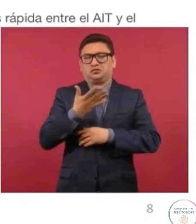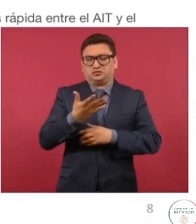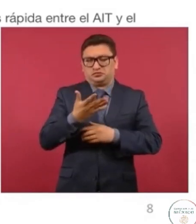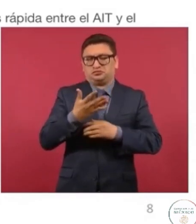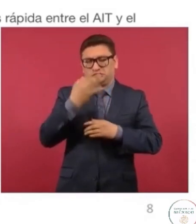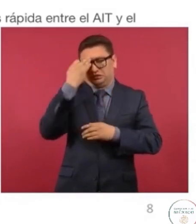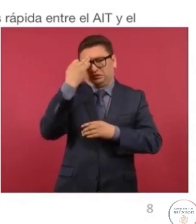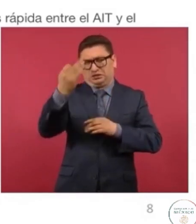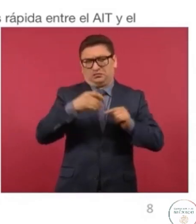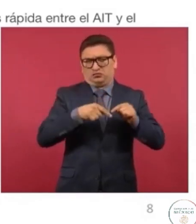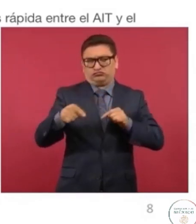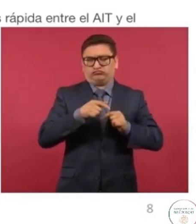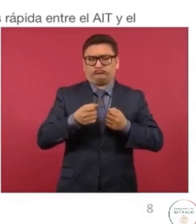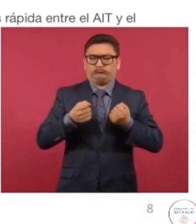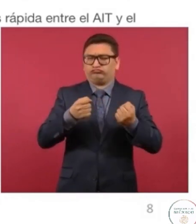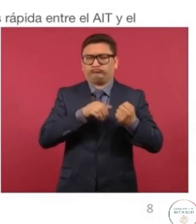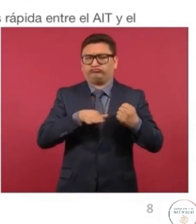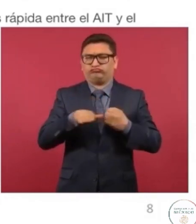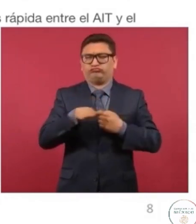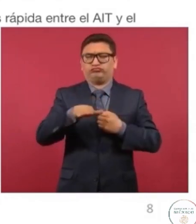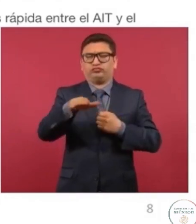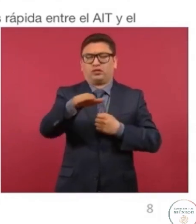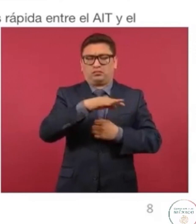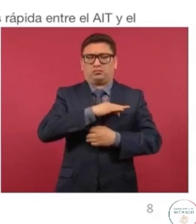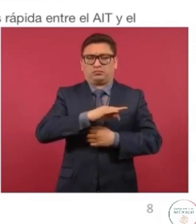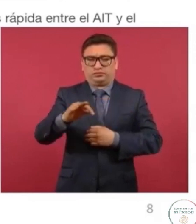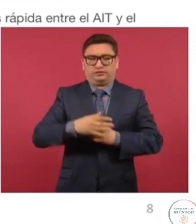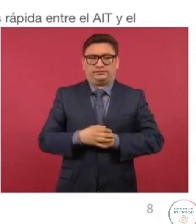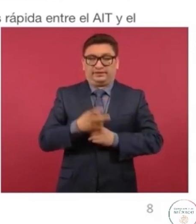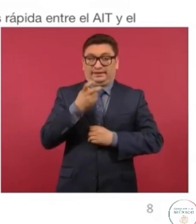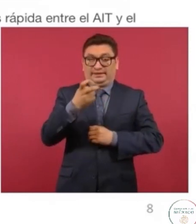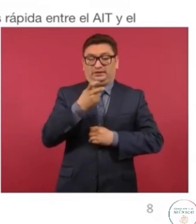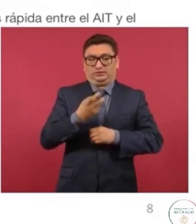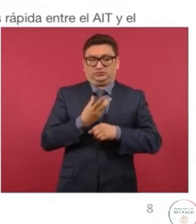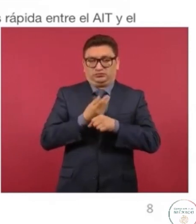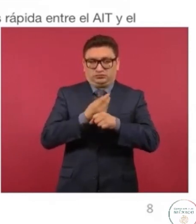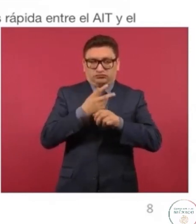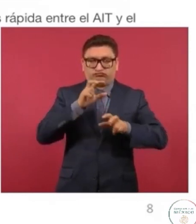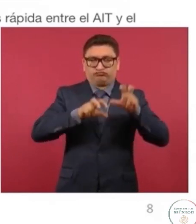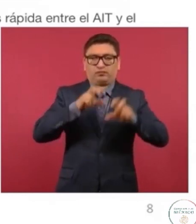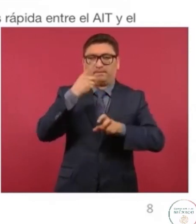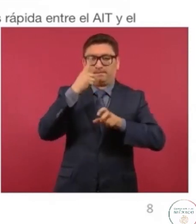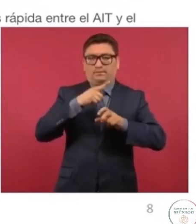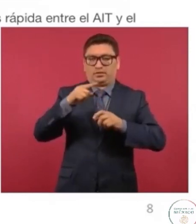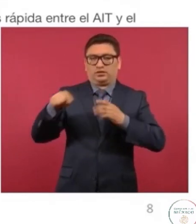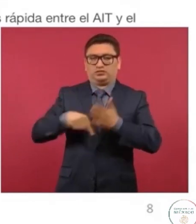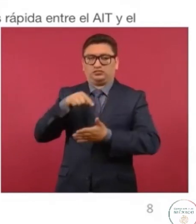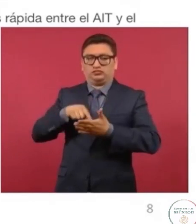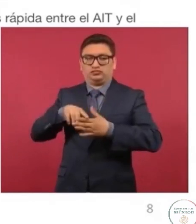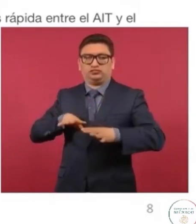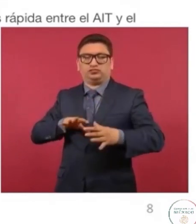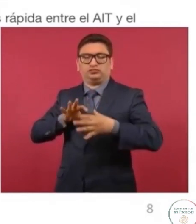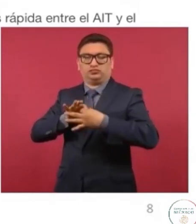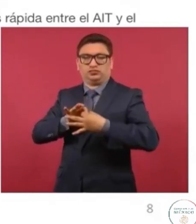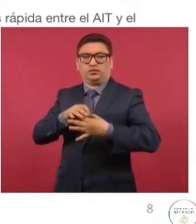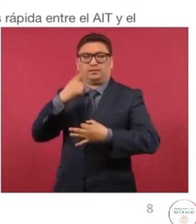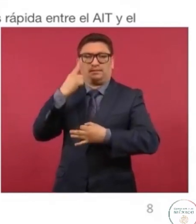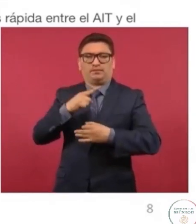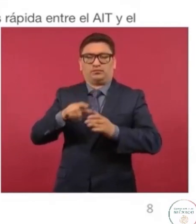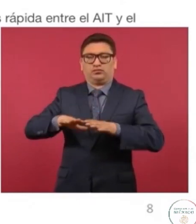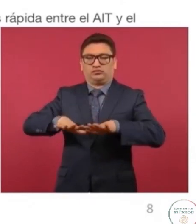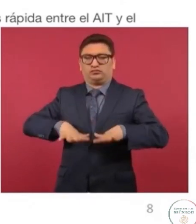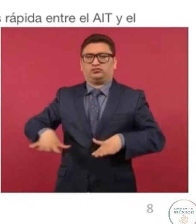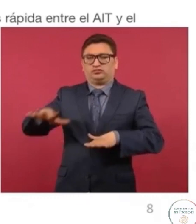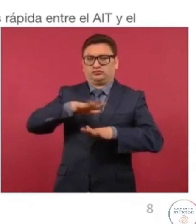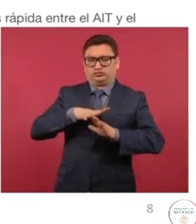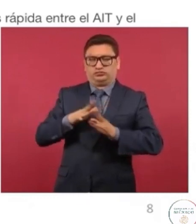25 minutos de tiempo de recorrido y bueno, pues es una inversión importante para acercar estas dos zonas, no nada más hacia el aeropuerto, sino también